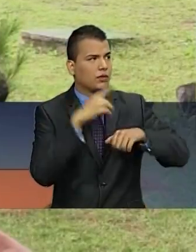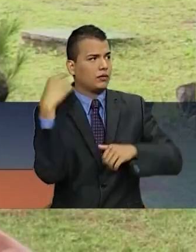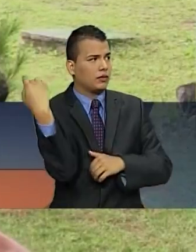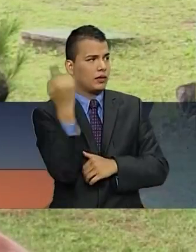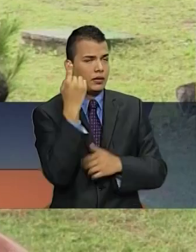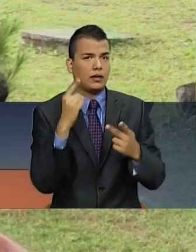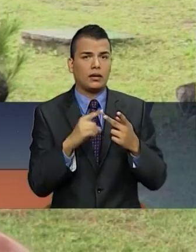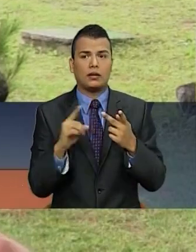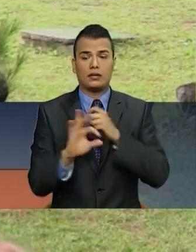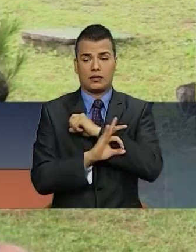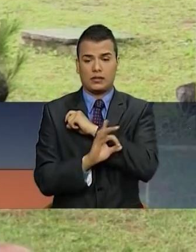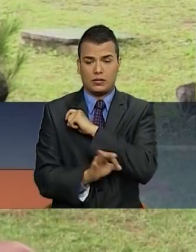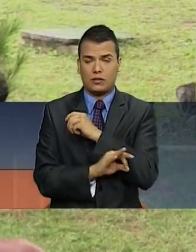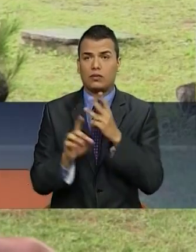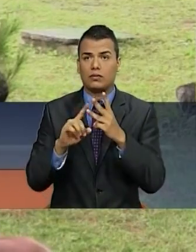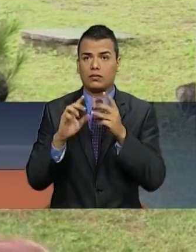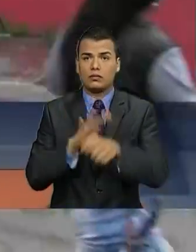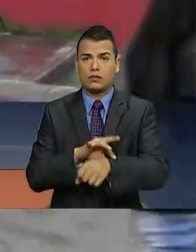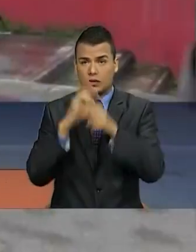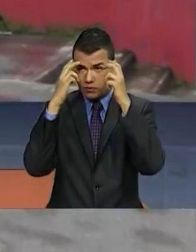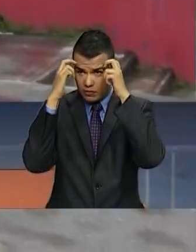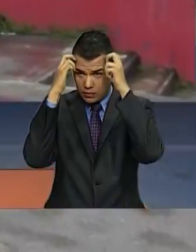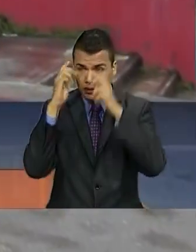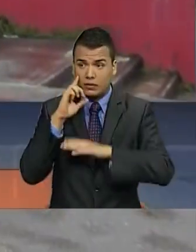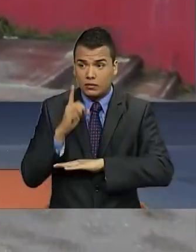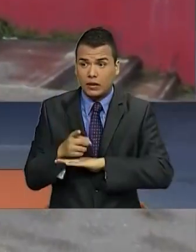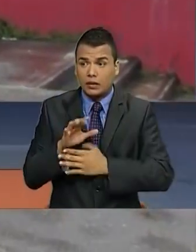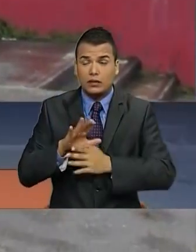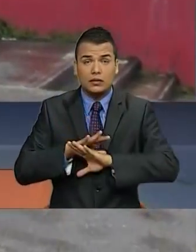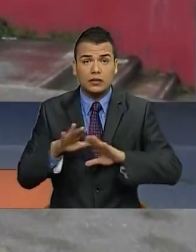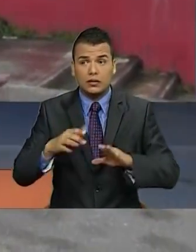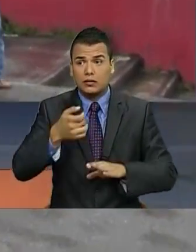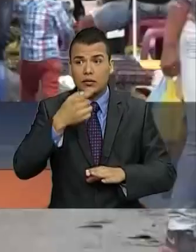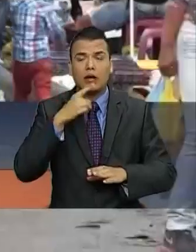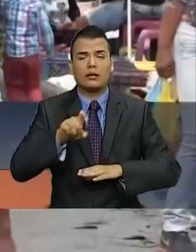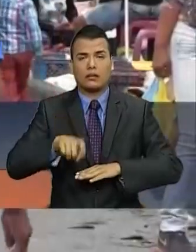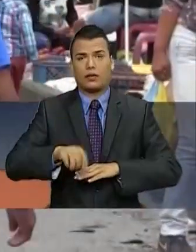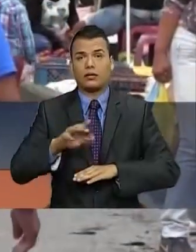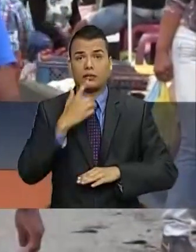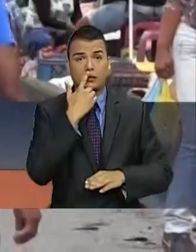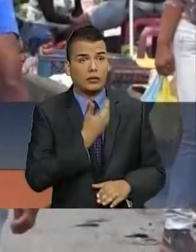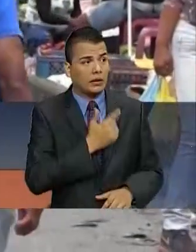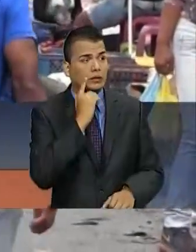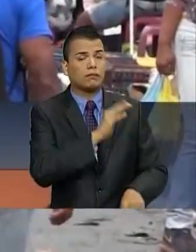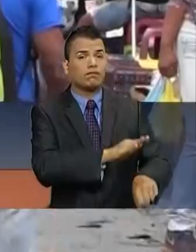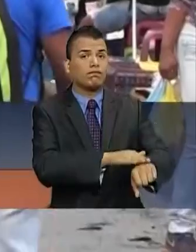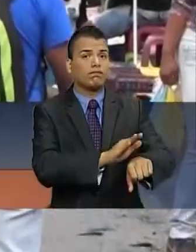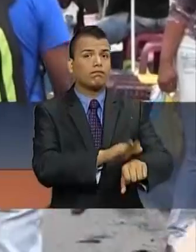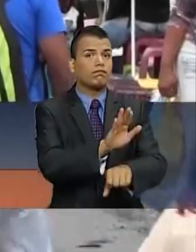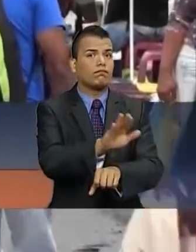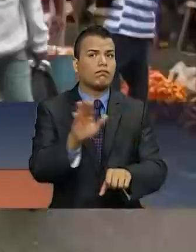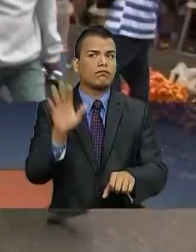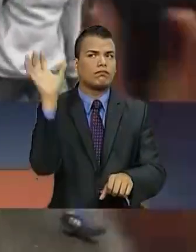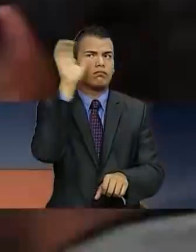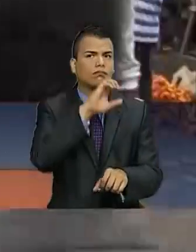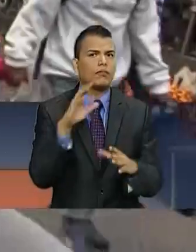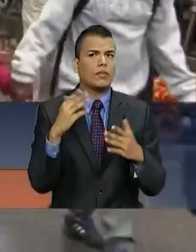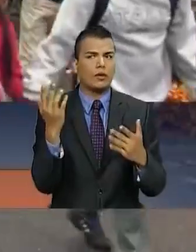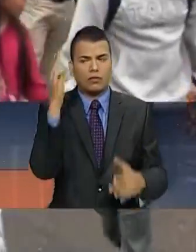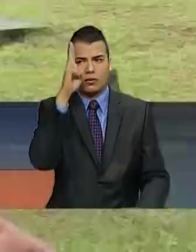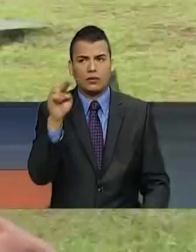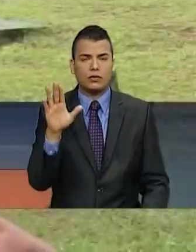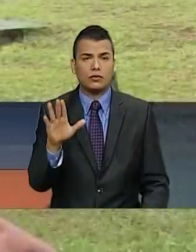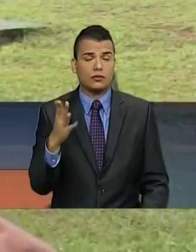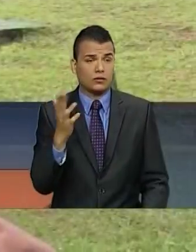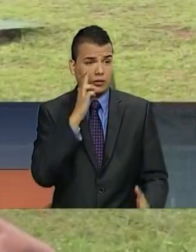por psiquiatría, y si se debe ser medicado, pues que se haga. A lo cual hacen el llamado a padres de familia para que conozcan más de sus hijos. Tú conoces